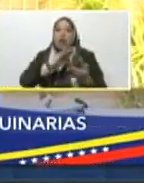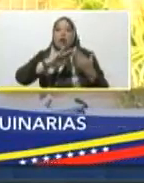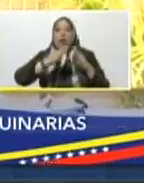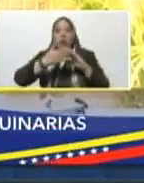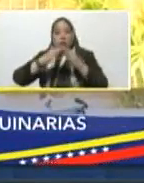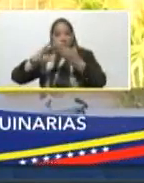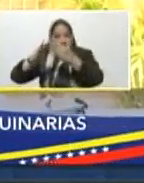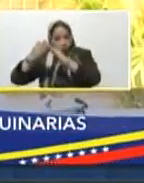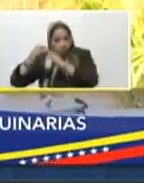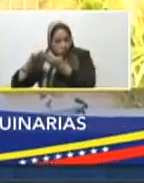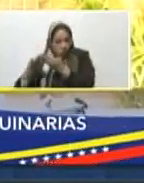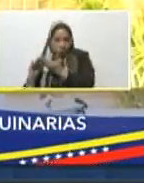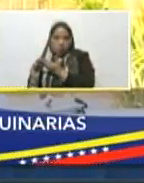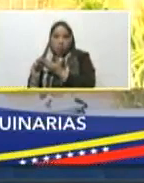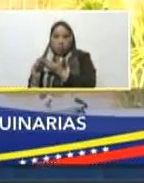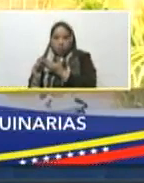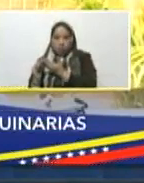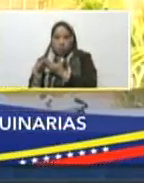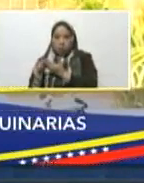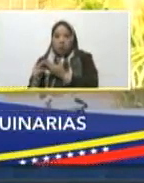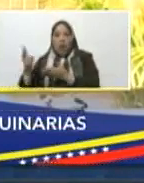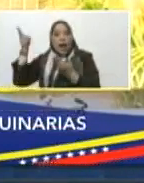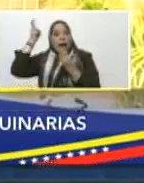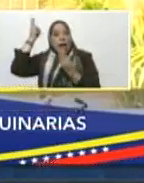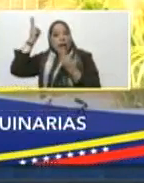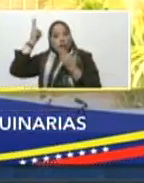de Indio Rangel.